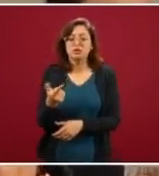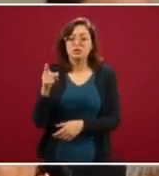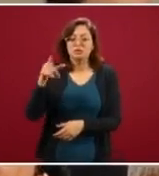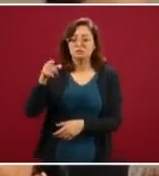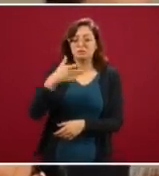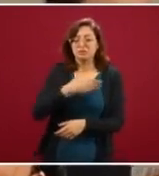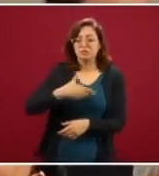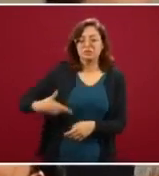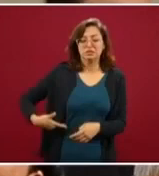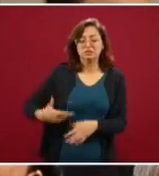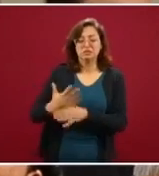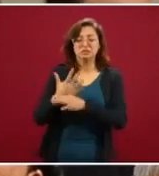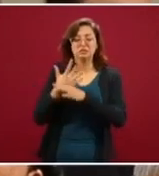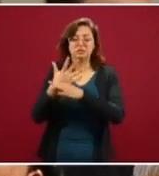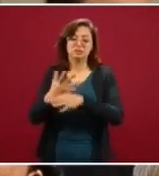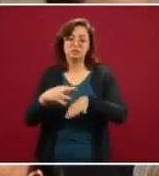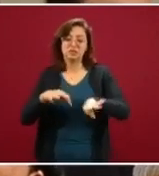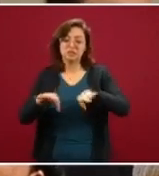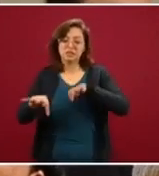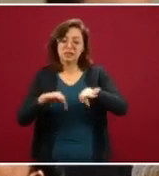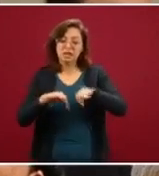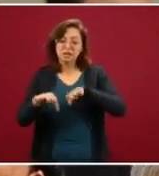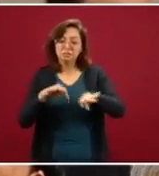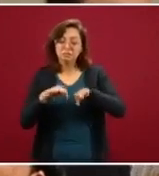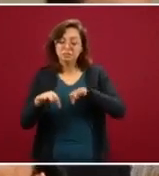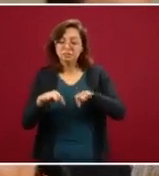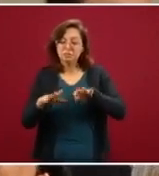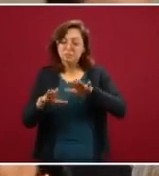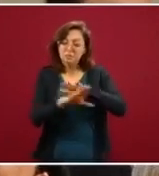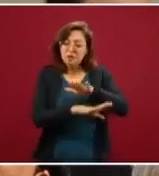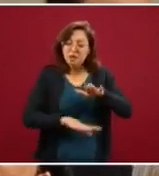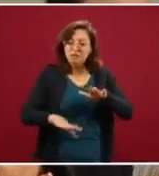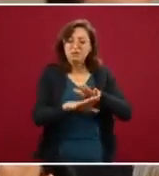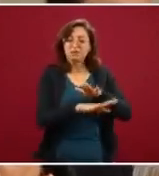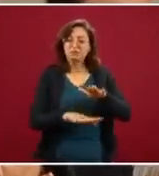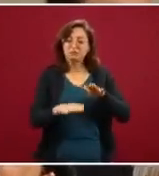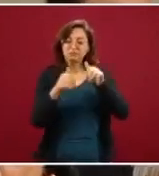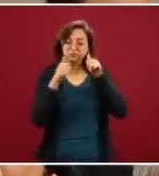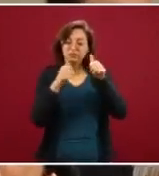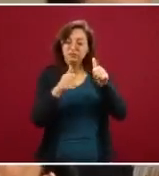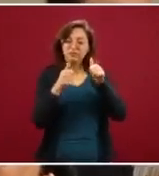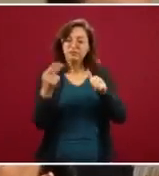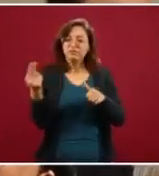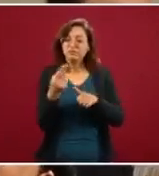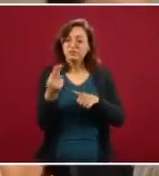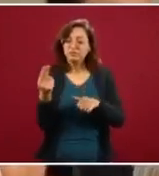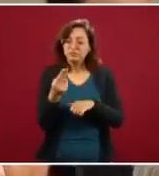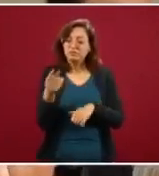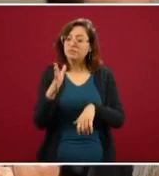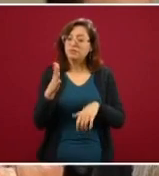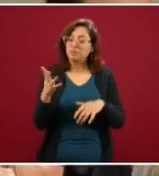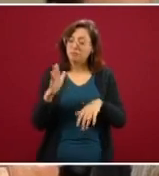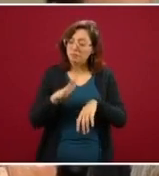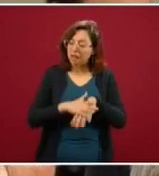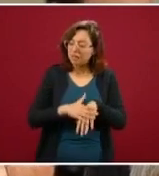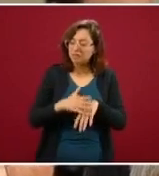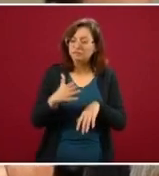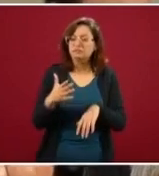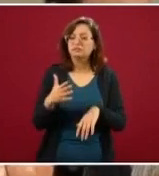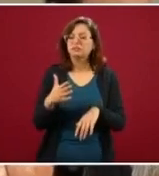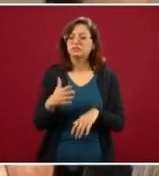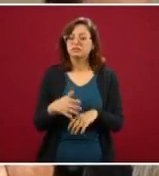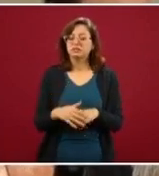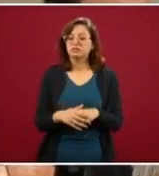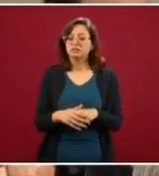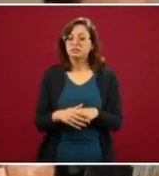trabajo de cobertura abajo, de concientización, creo que hace falta en este sentido. Y